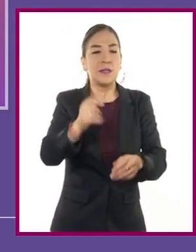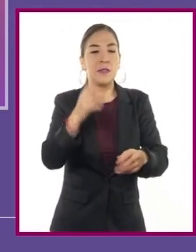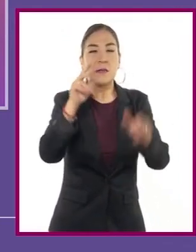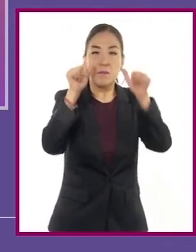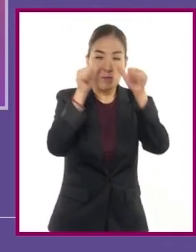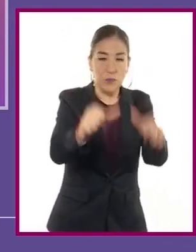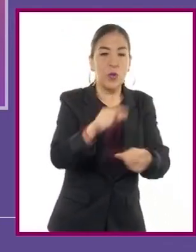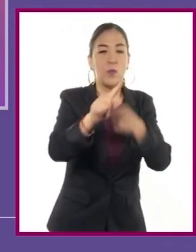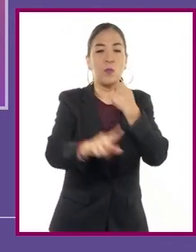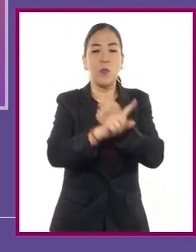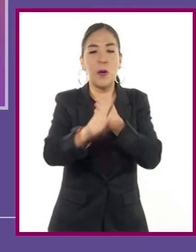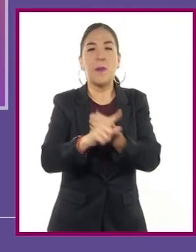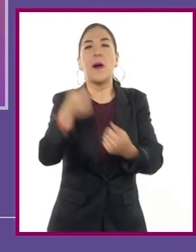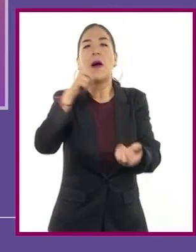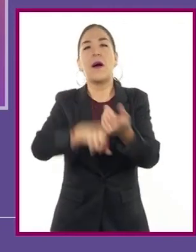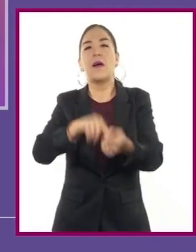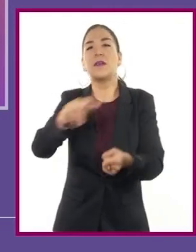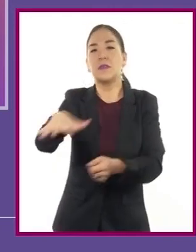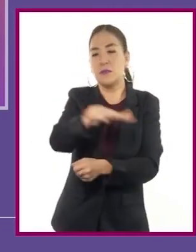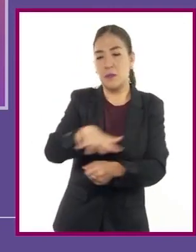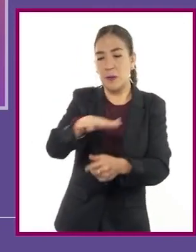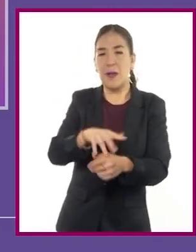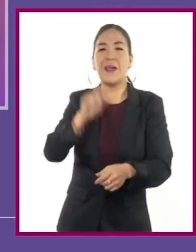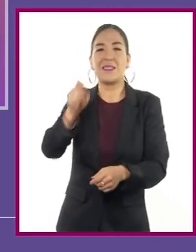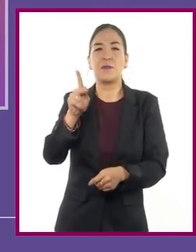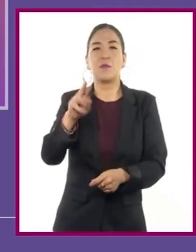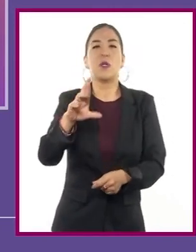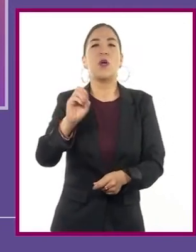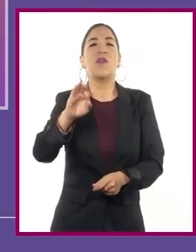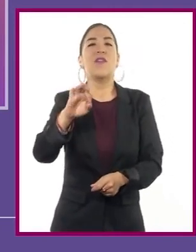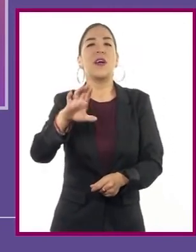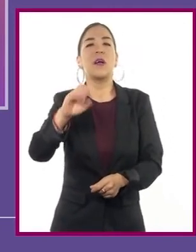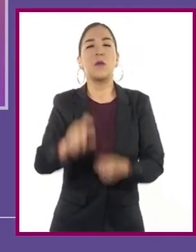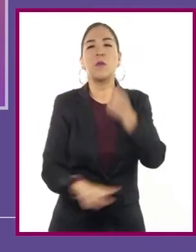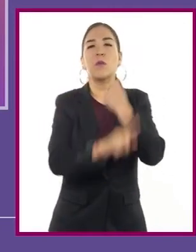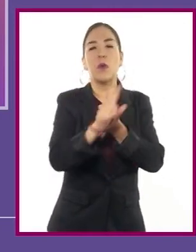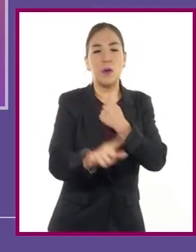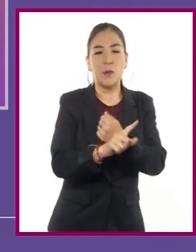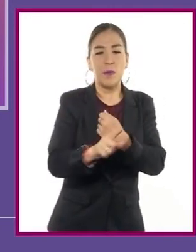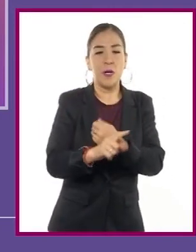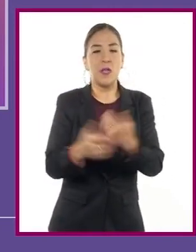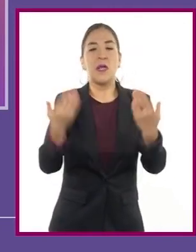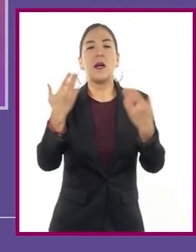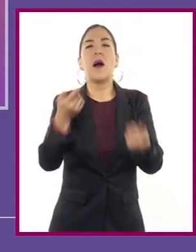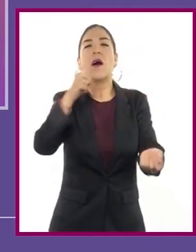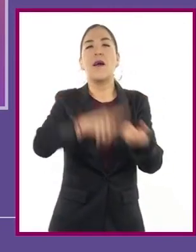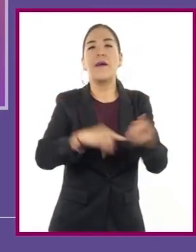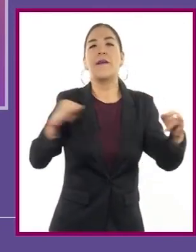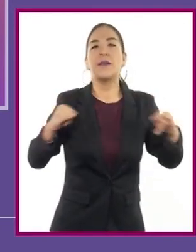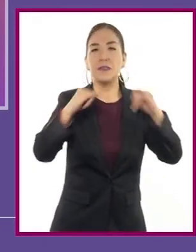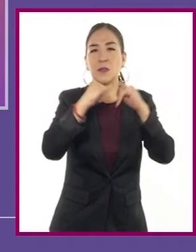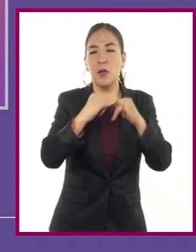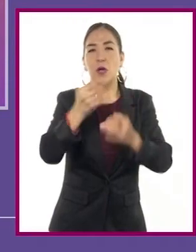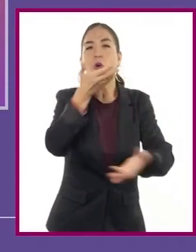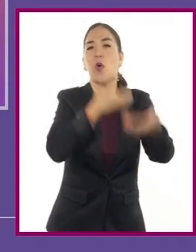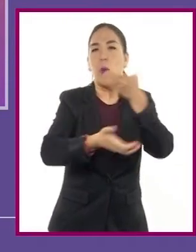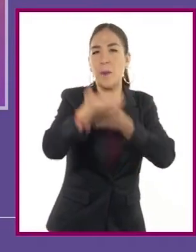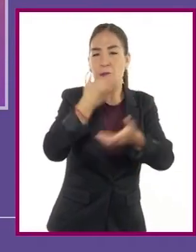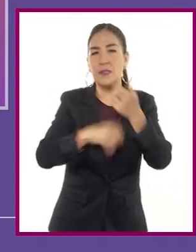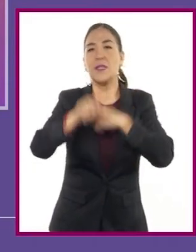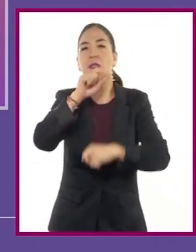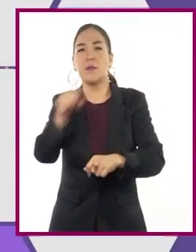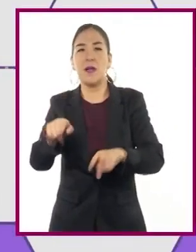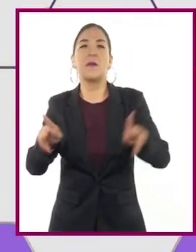conflictos entre particulares, como la Profeco, que resuelve controversias entre las instituciones comerciales y